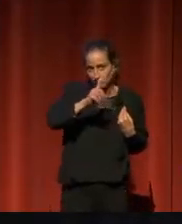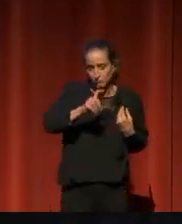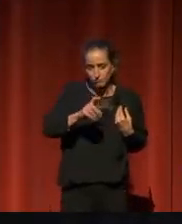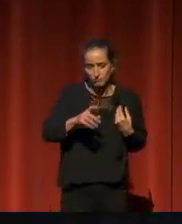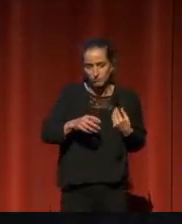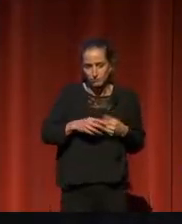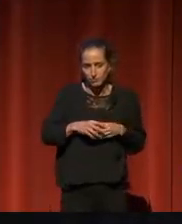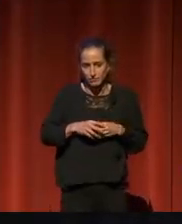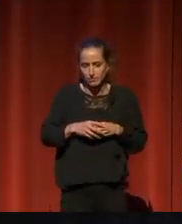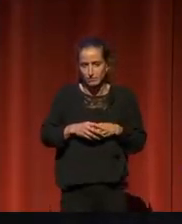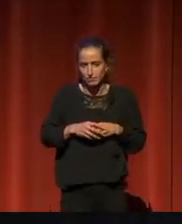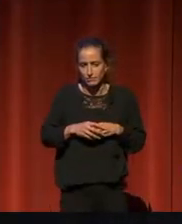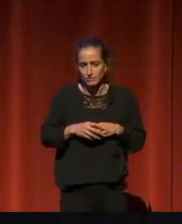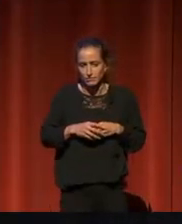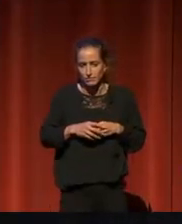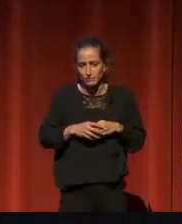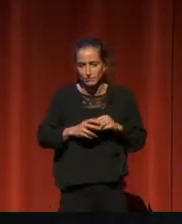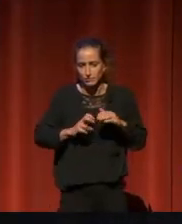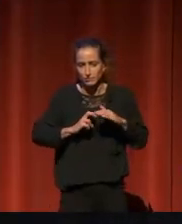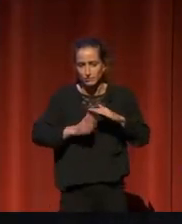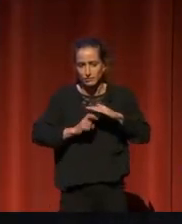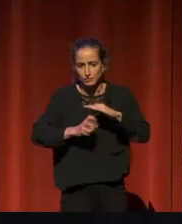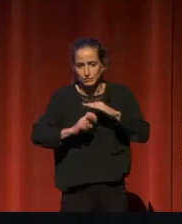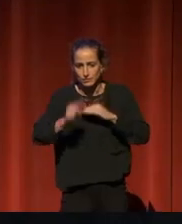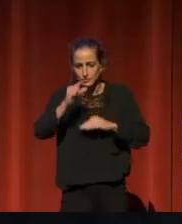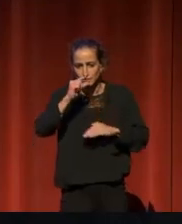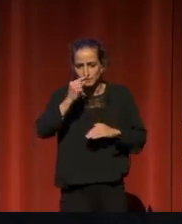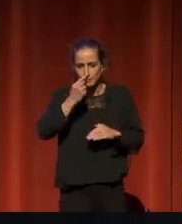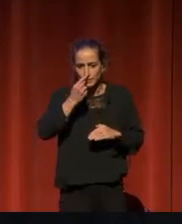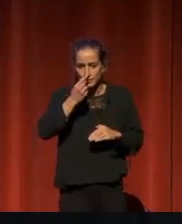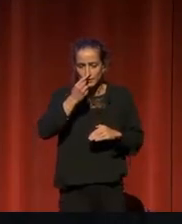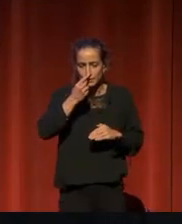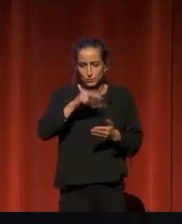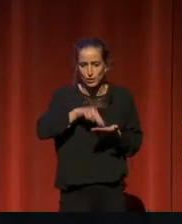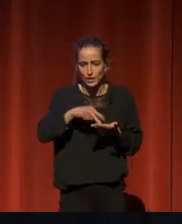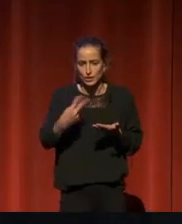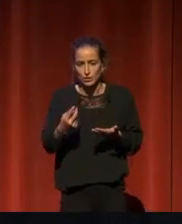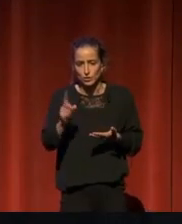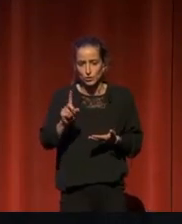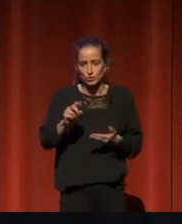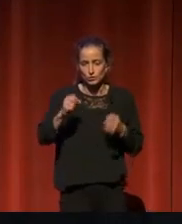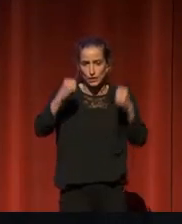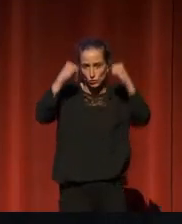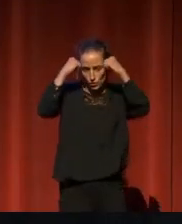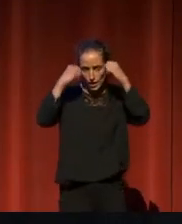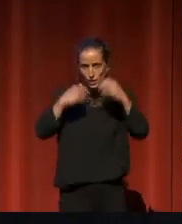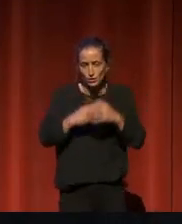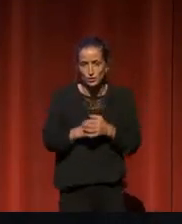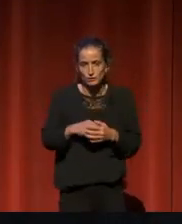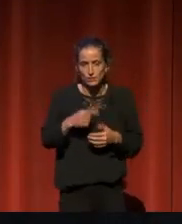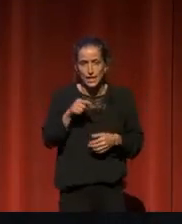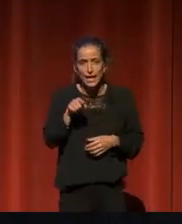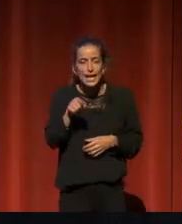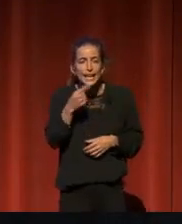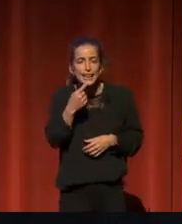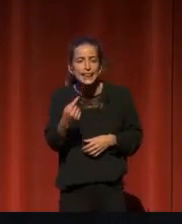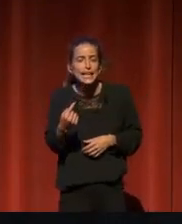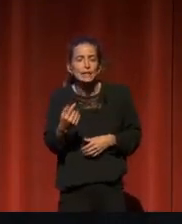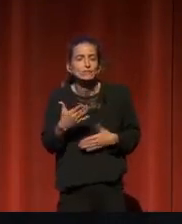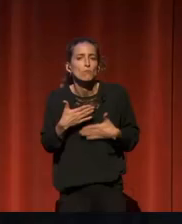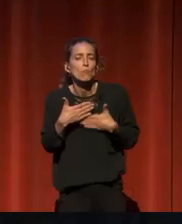hacía eh ahora está estudiando ello nos decía que no tenía la voluntad